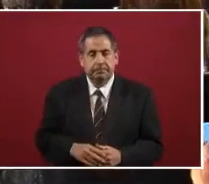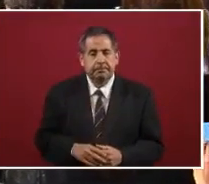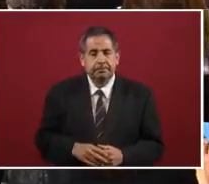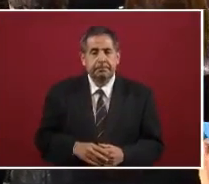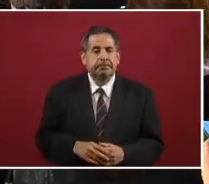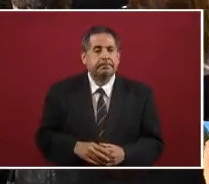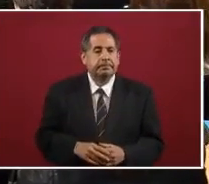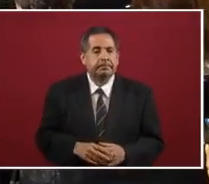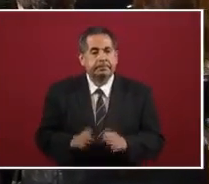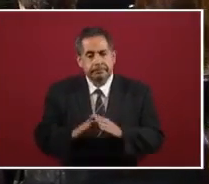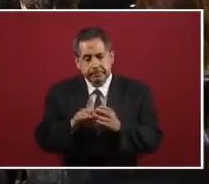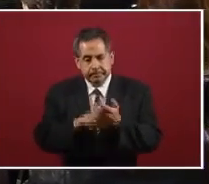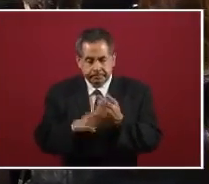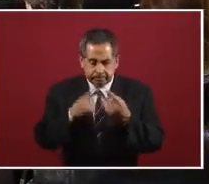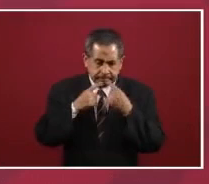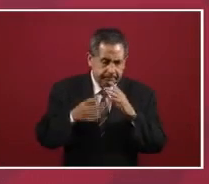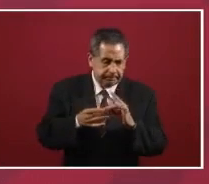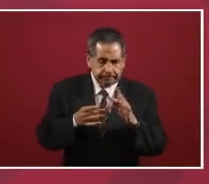que se está